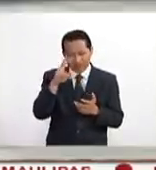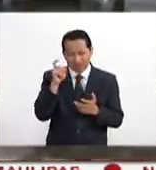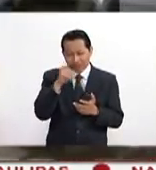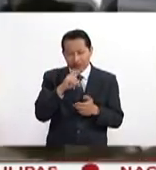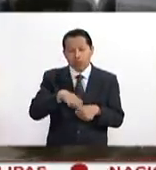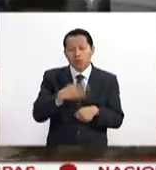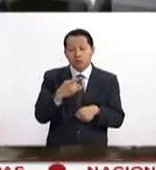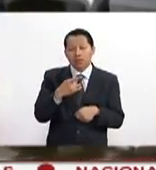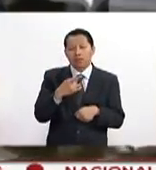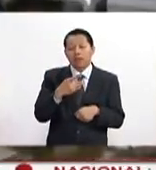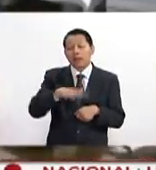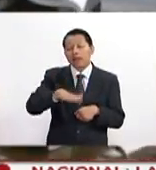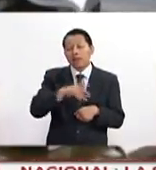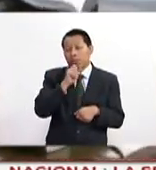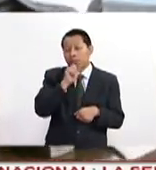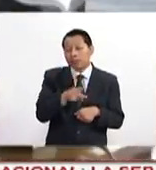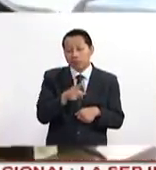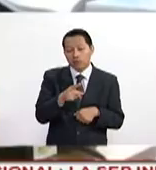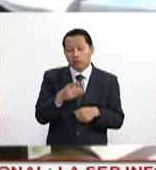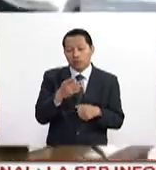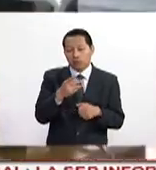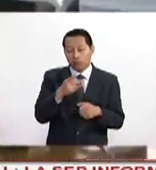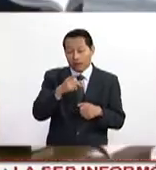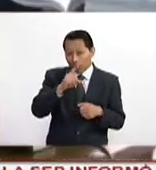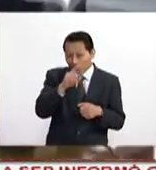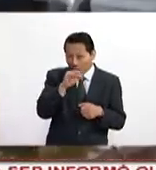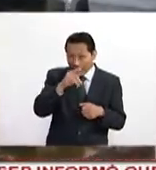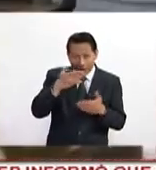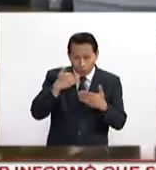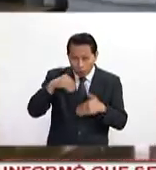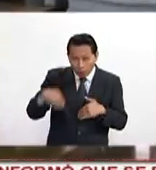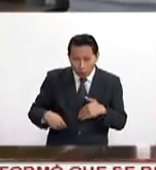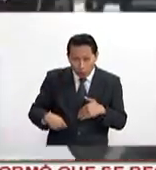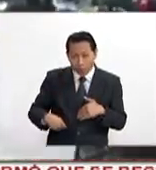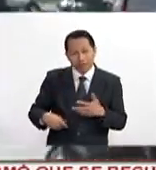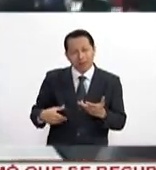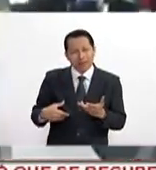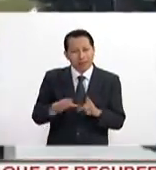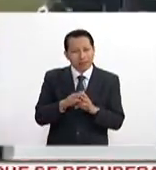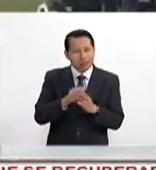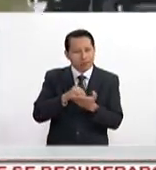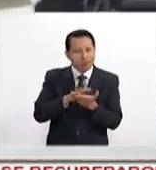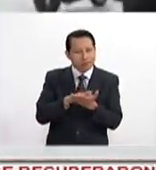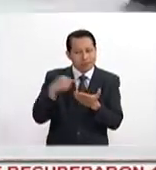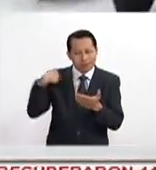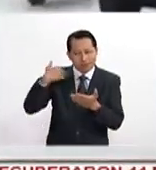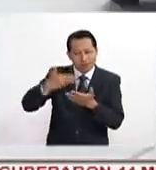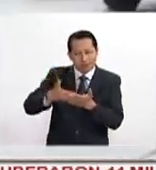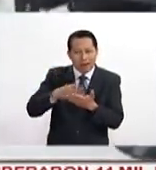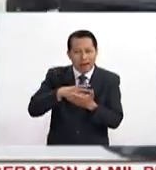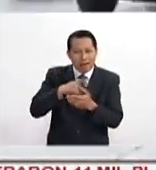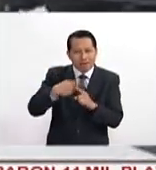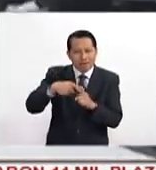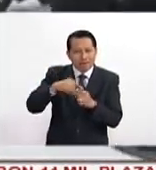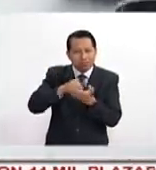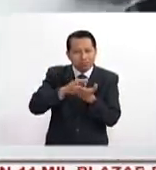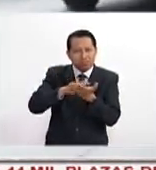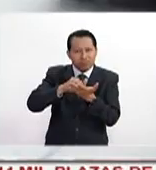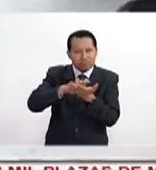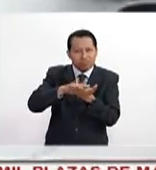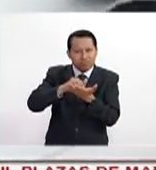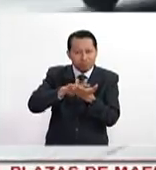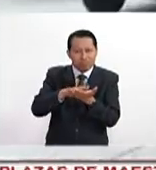venido manejando a través de los medios, de lo que ya existe en contra de él, pues son elementos o datos de prueba muy contundentes que difícilmente